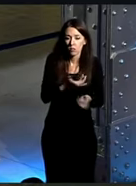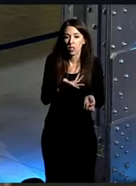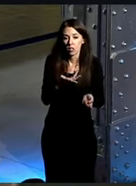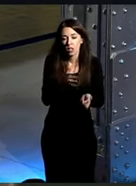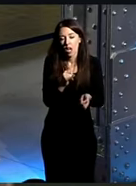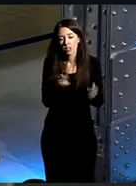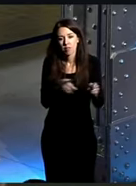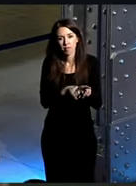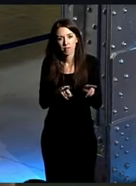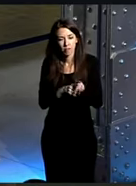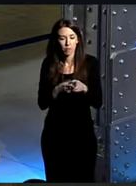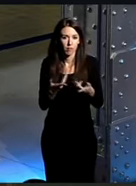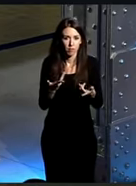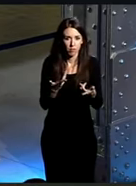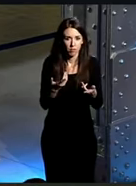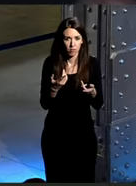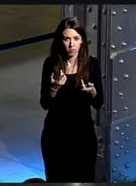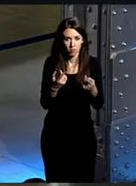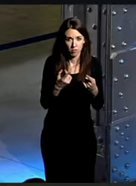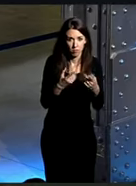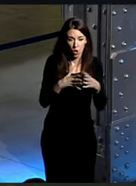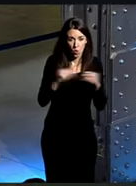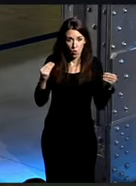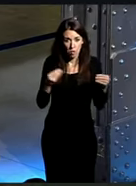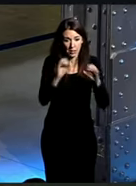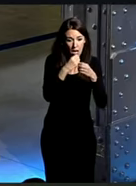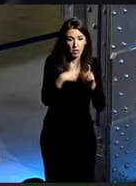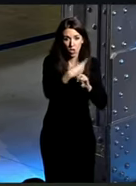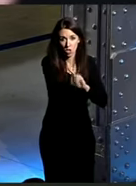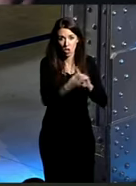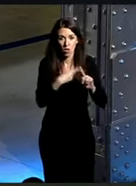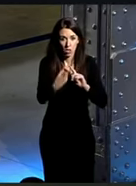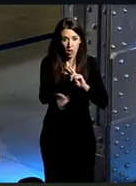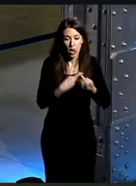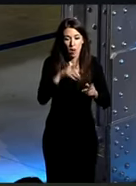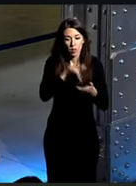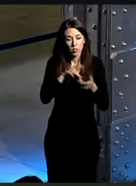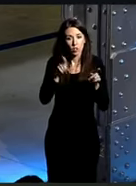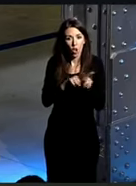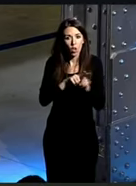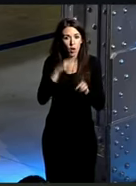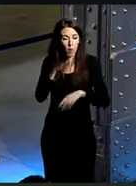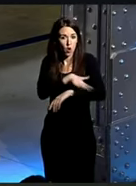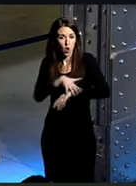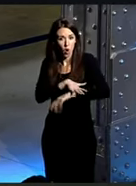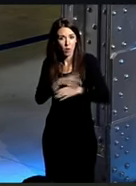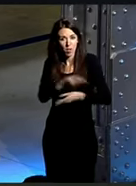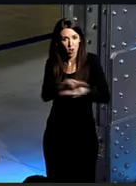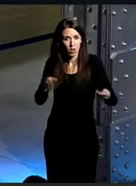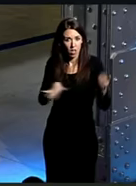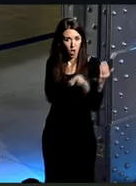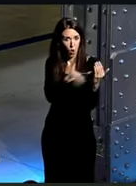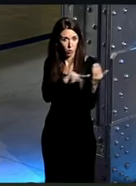una ida y vuelta entre la universidad y el laboratorio, que era de otra institución, porque era de una institución del gobierno que repartía